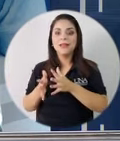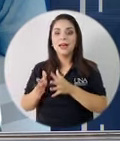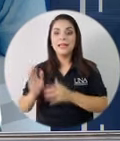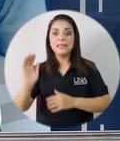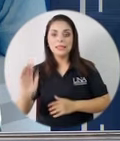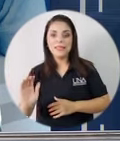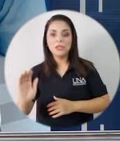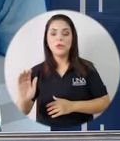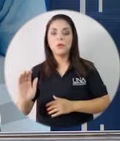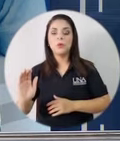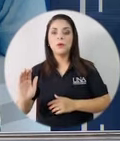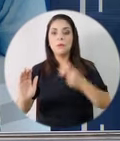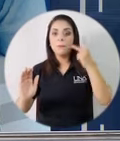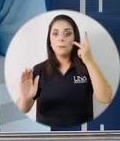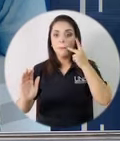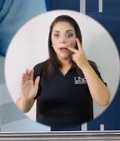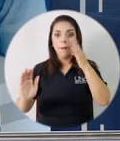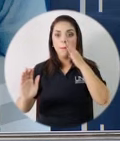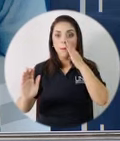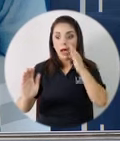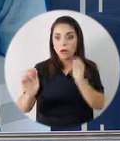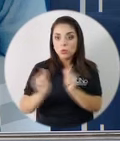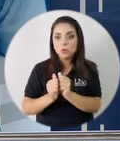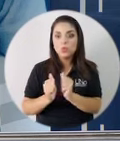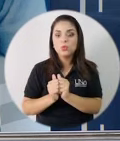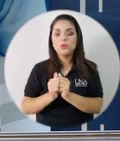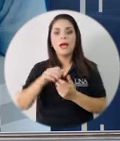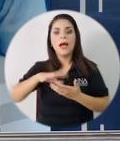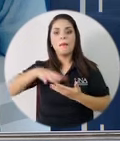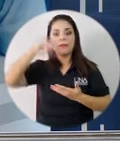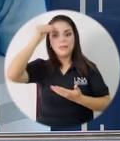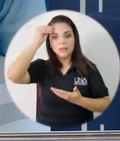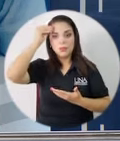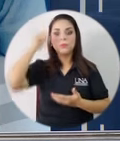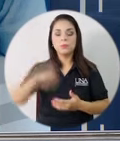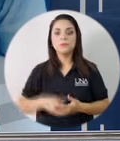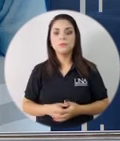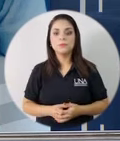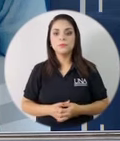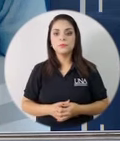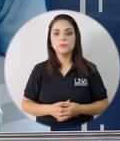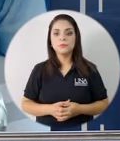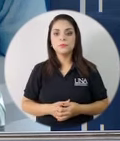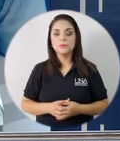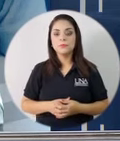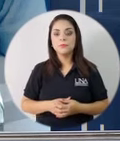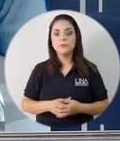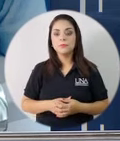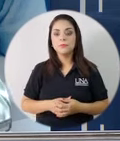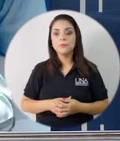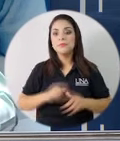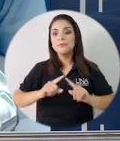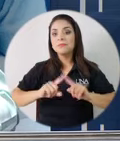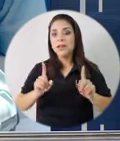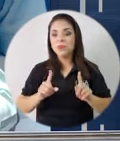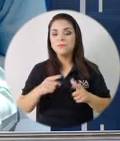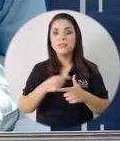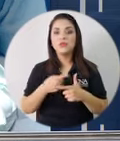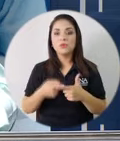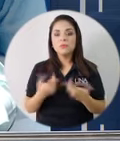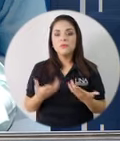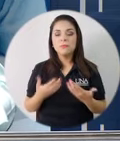y la niña, el papá y la mamá van aprendiendo juntos. Vamos aprendiendo, pero entonces